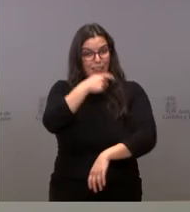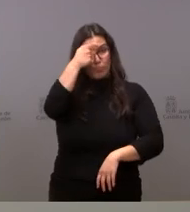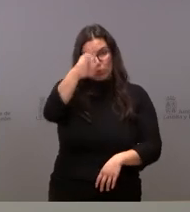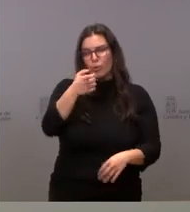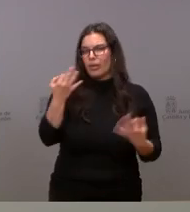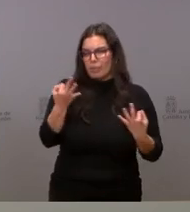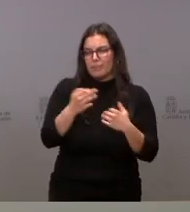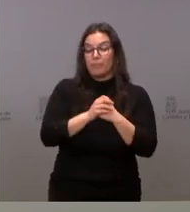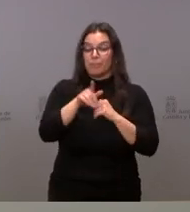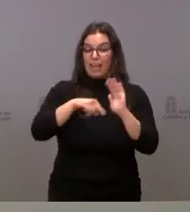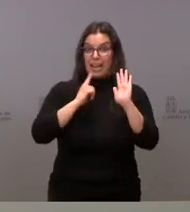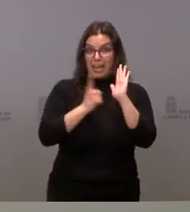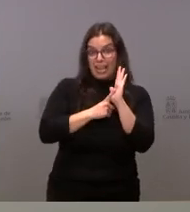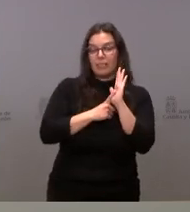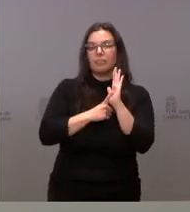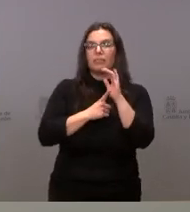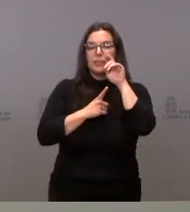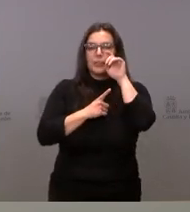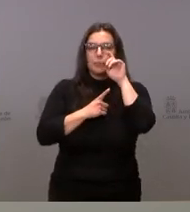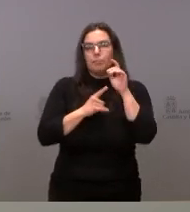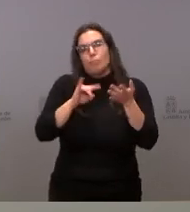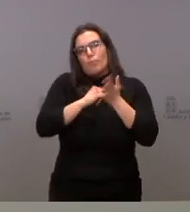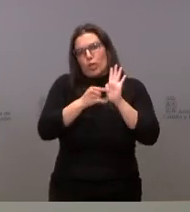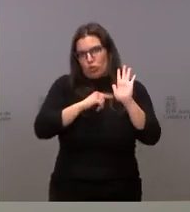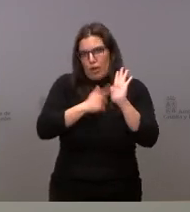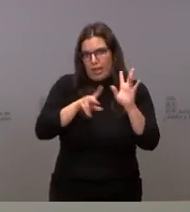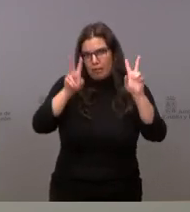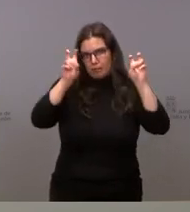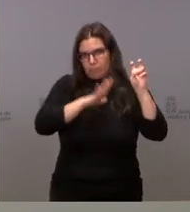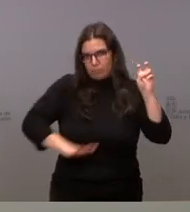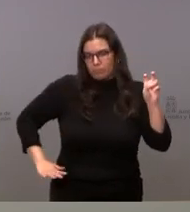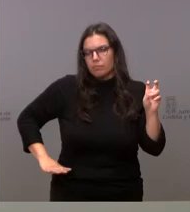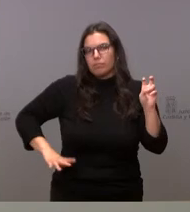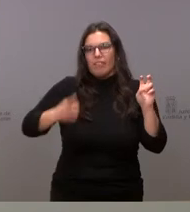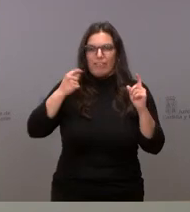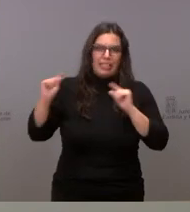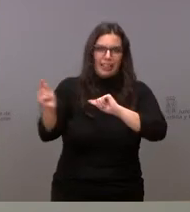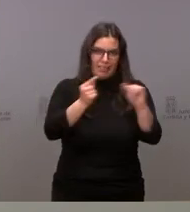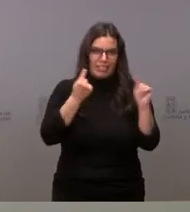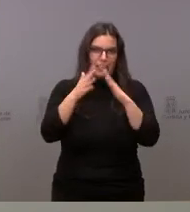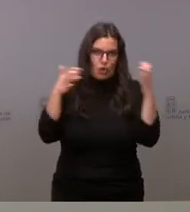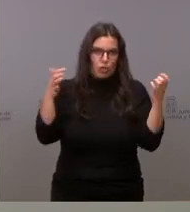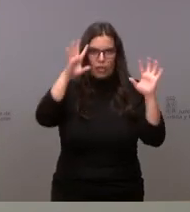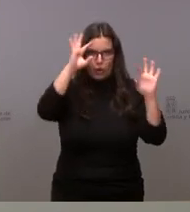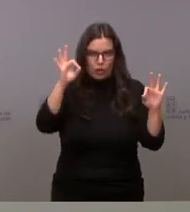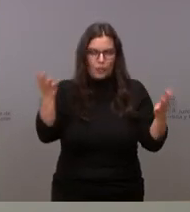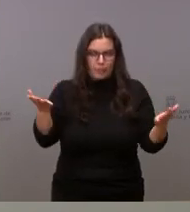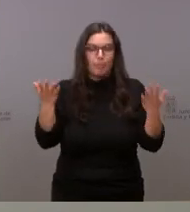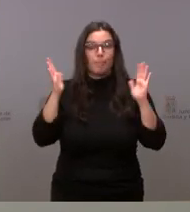esta ley esta ley el proyecto de ley esta ley que se debatirá por supuesto que no pues es otra manera de las cortes